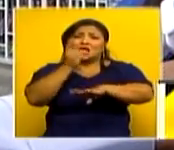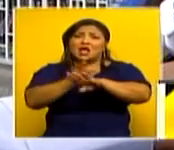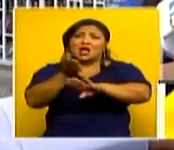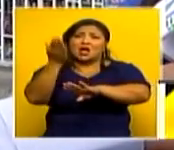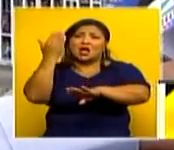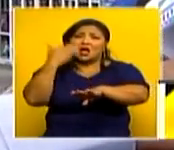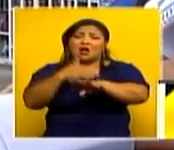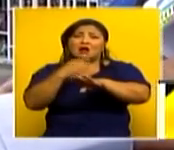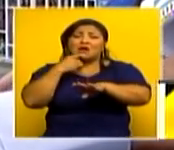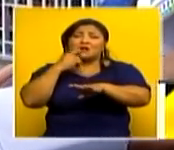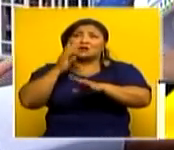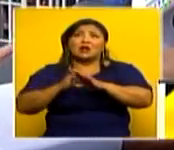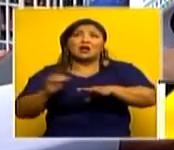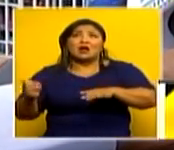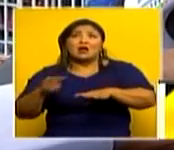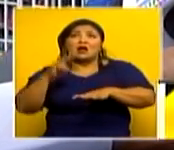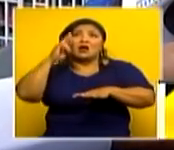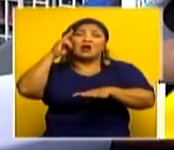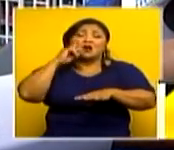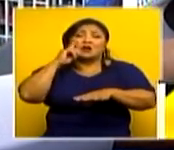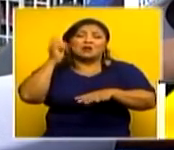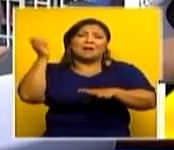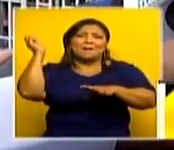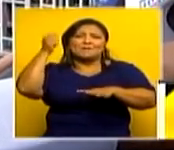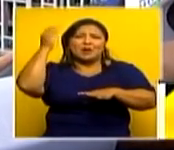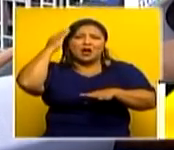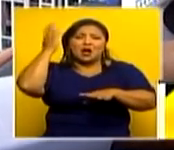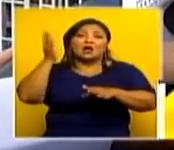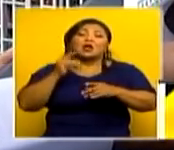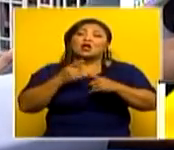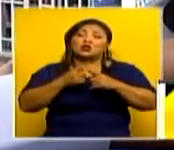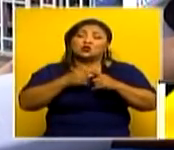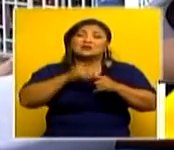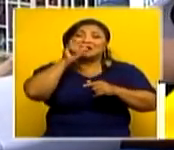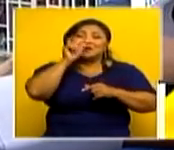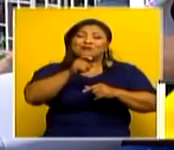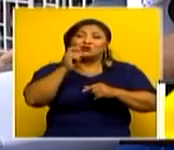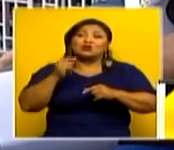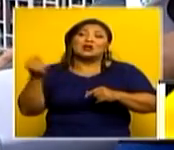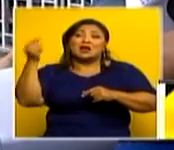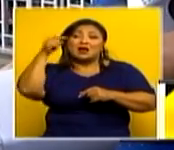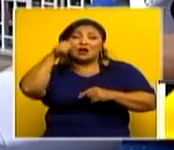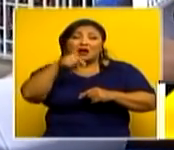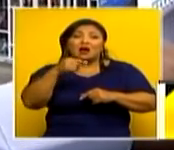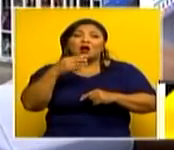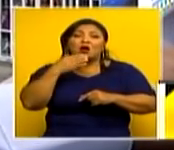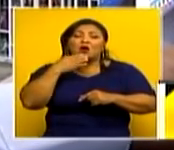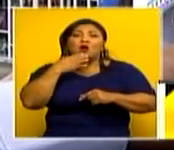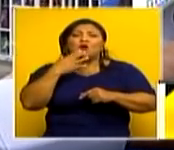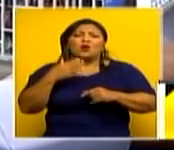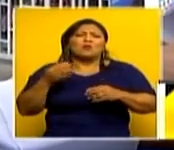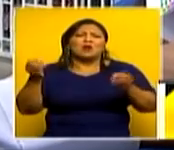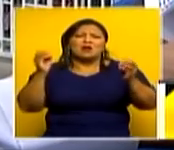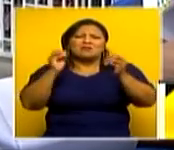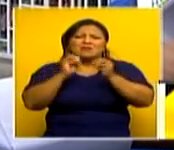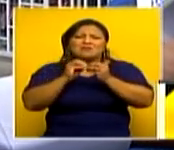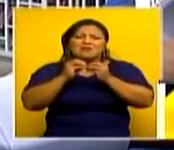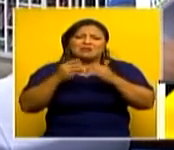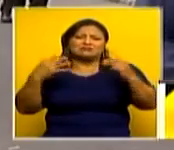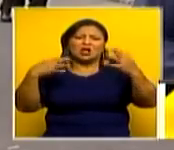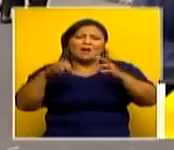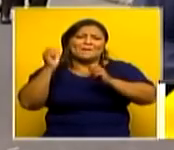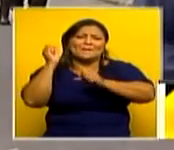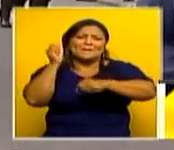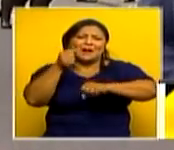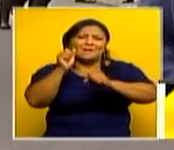arriba a agredir a una persona y le rotó la cabeza. Entonces esas personas han venido y como retaliación a